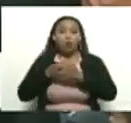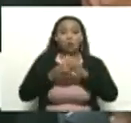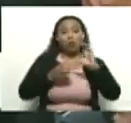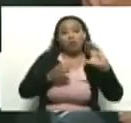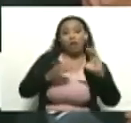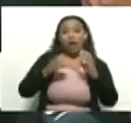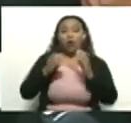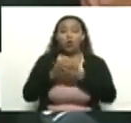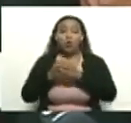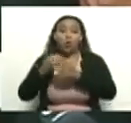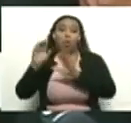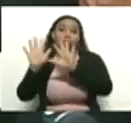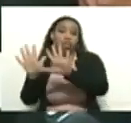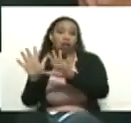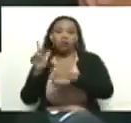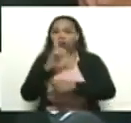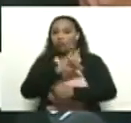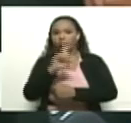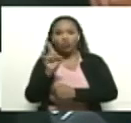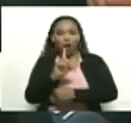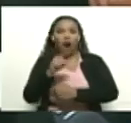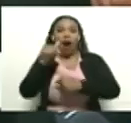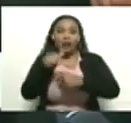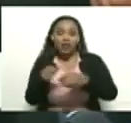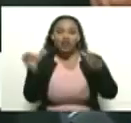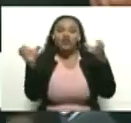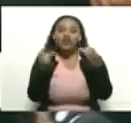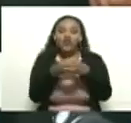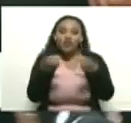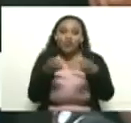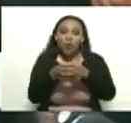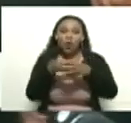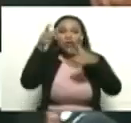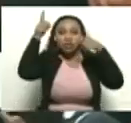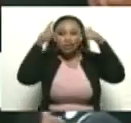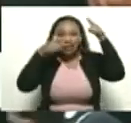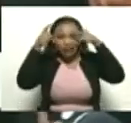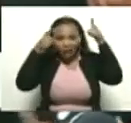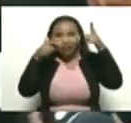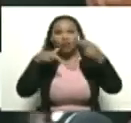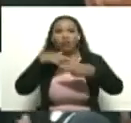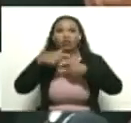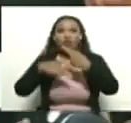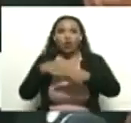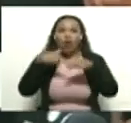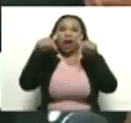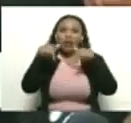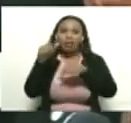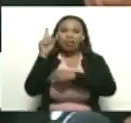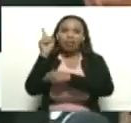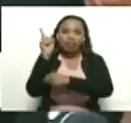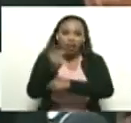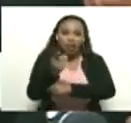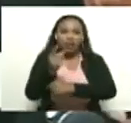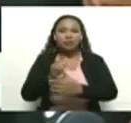no. Aquí lo que debe haber es el grupo de Chávez, de revolucionarios, de patriotas, de los que aman esta patria.